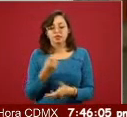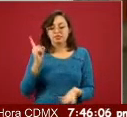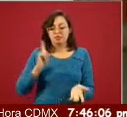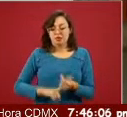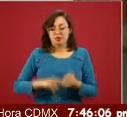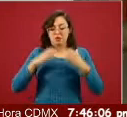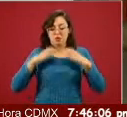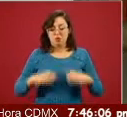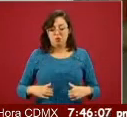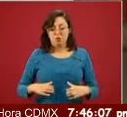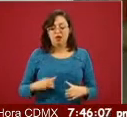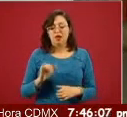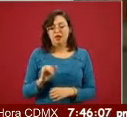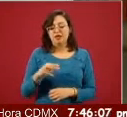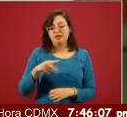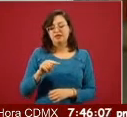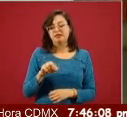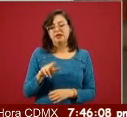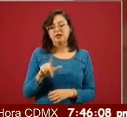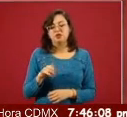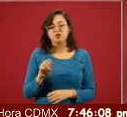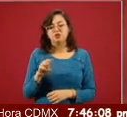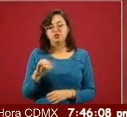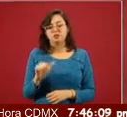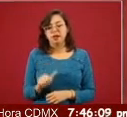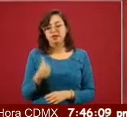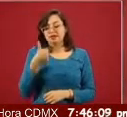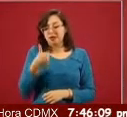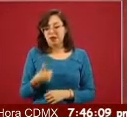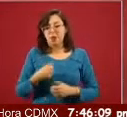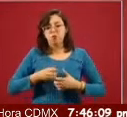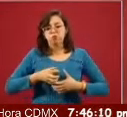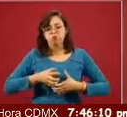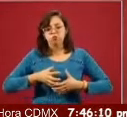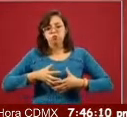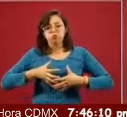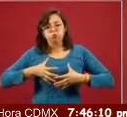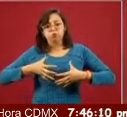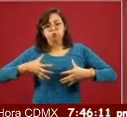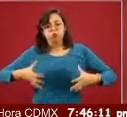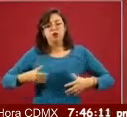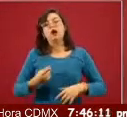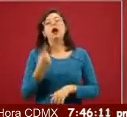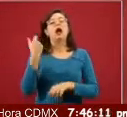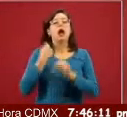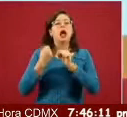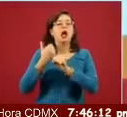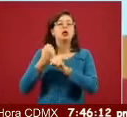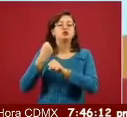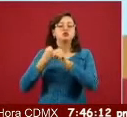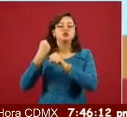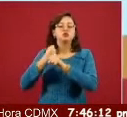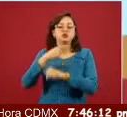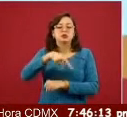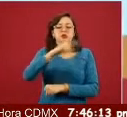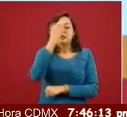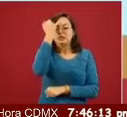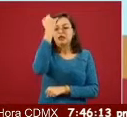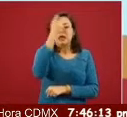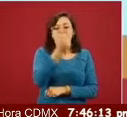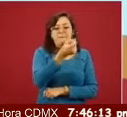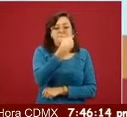inflamación, se llama interleucina 6, y desde hace varios años que se descubrió o se inventó este